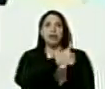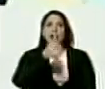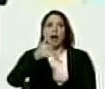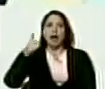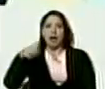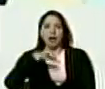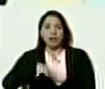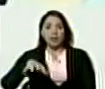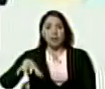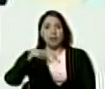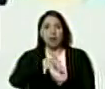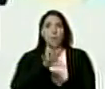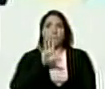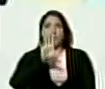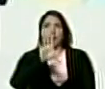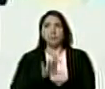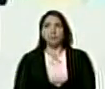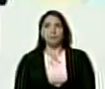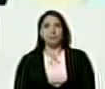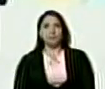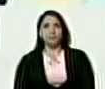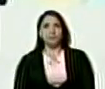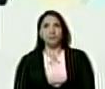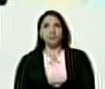país para